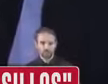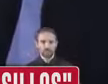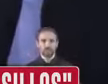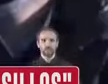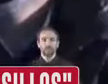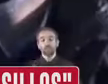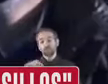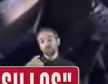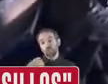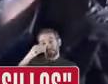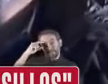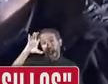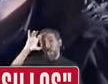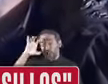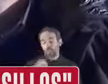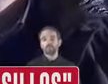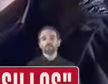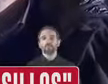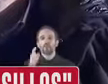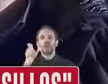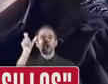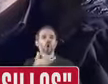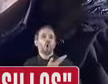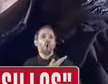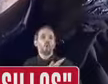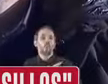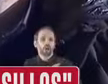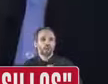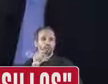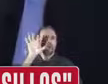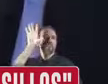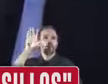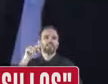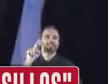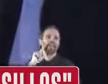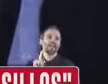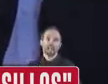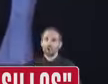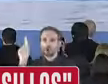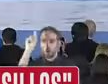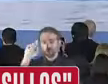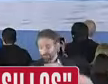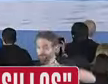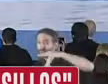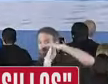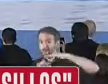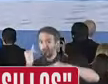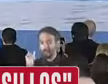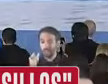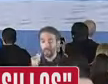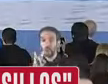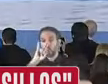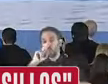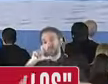yo me acuerdo que un gobernador de una provincia norteña es un alto dirigente de la unión cívica